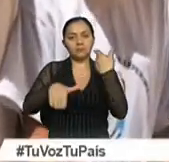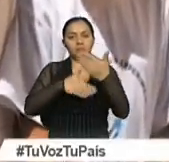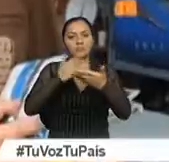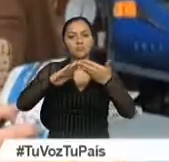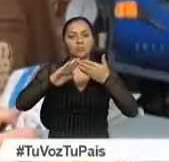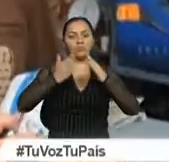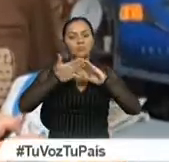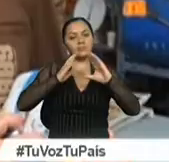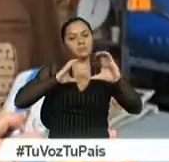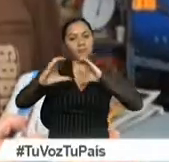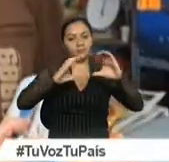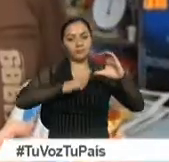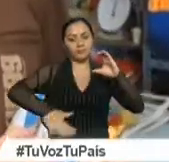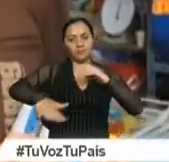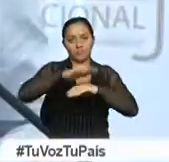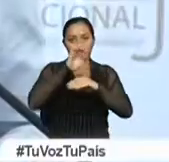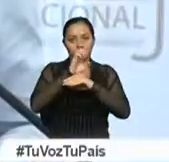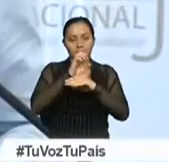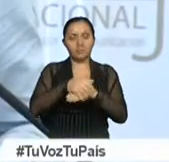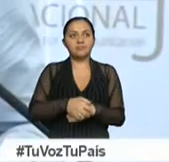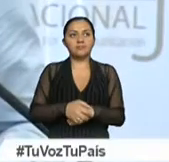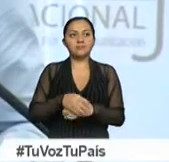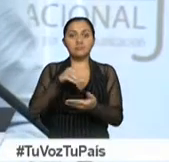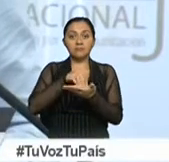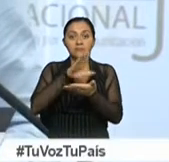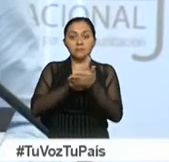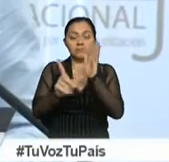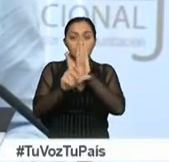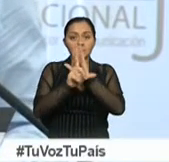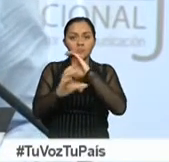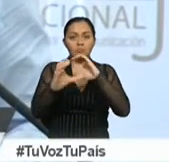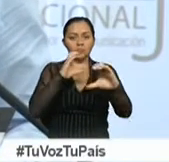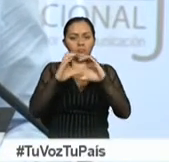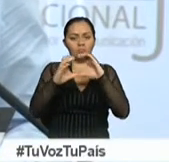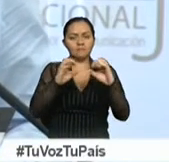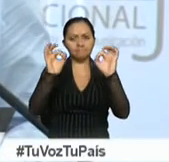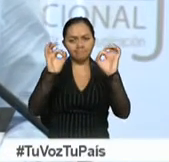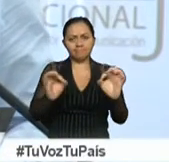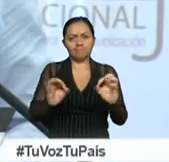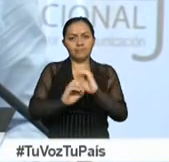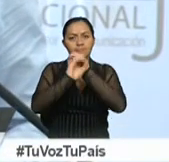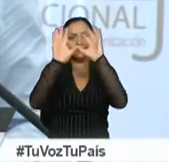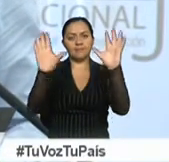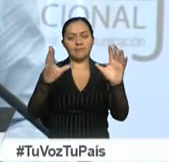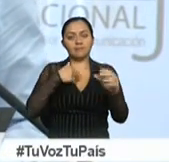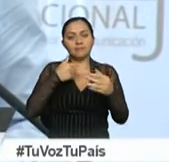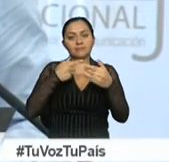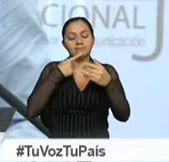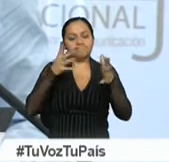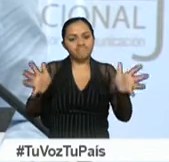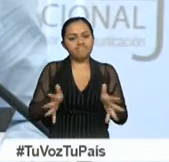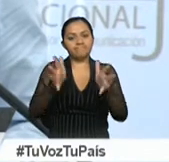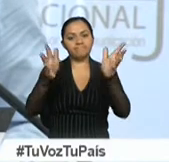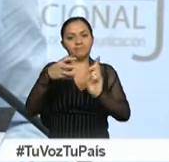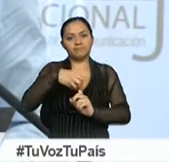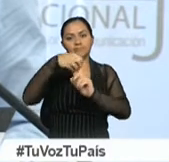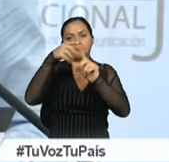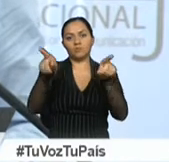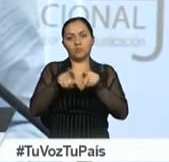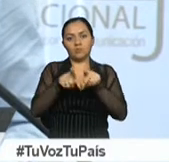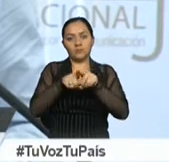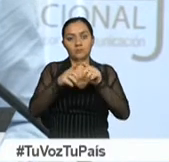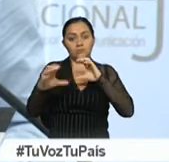comunicación en el país. Desde que está vigente la ley de comunicación, Se ha promovido principalmente que los